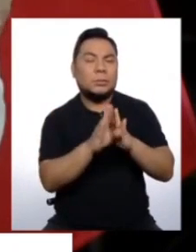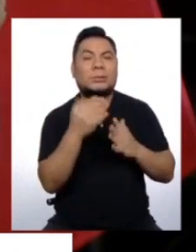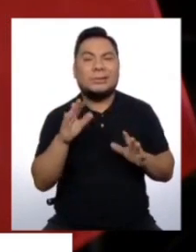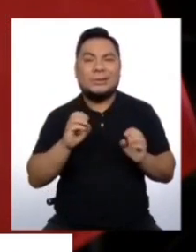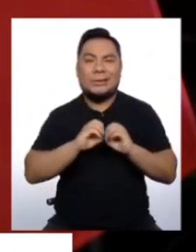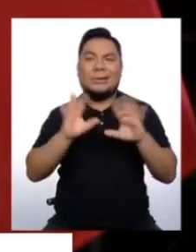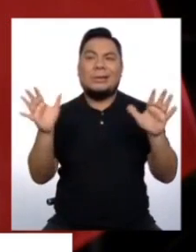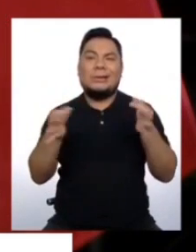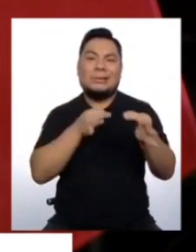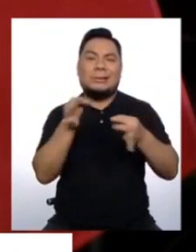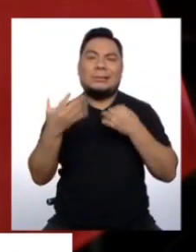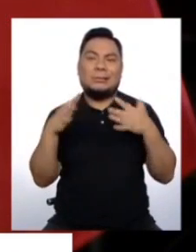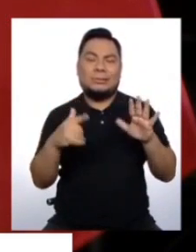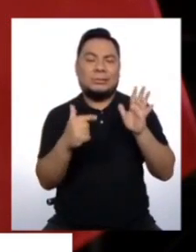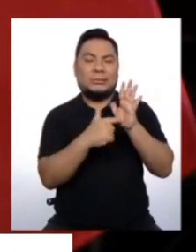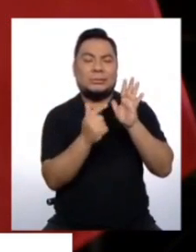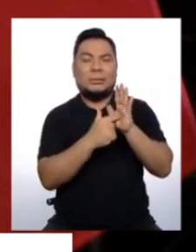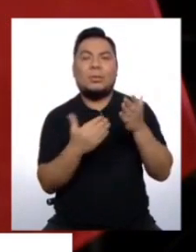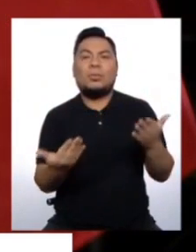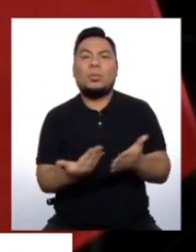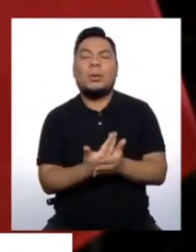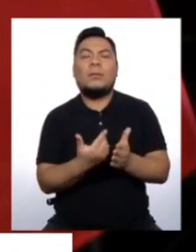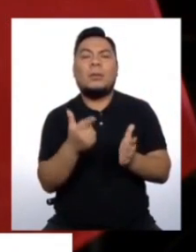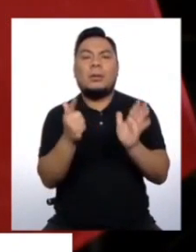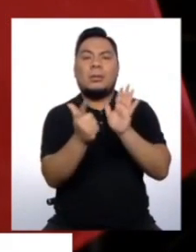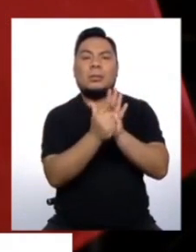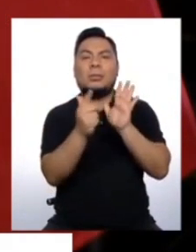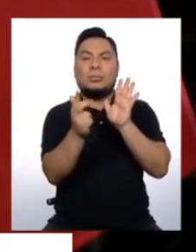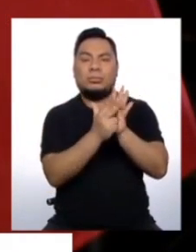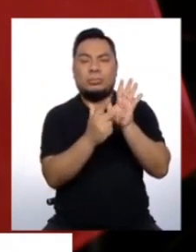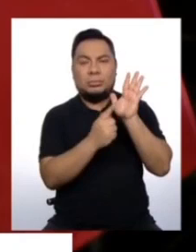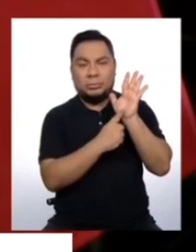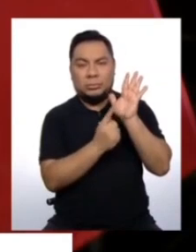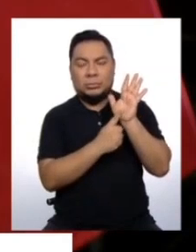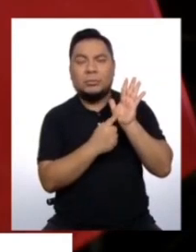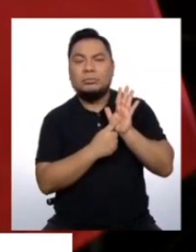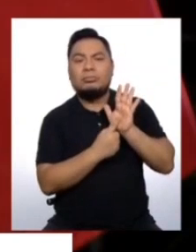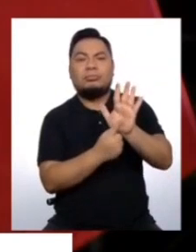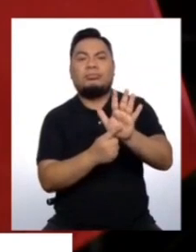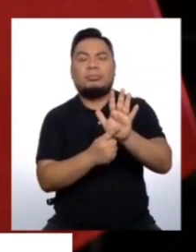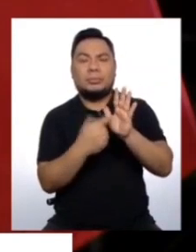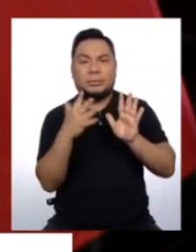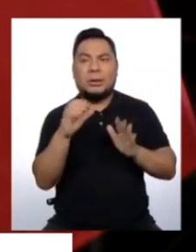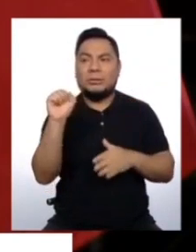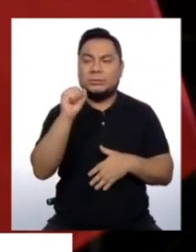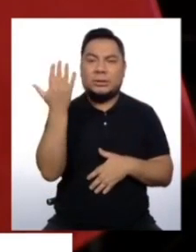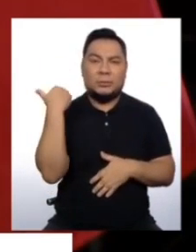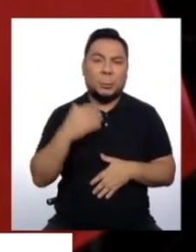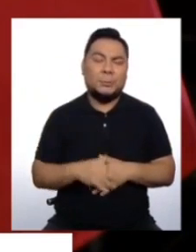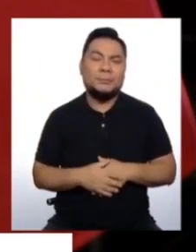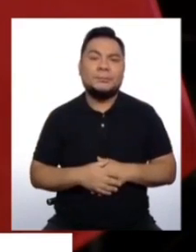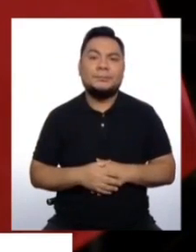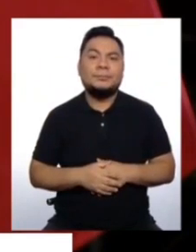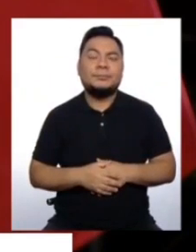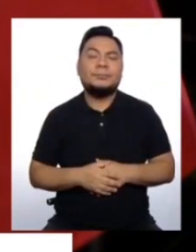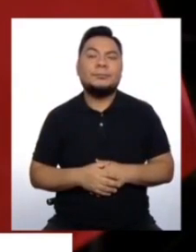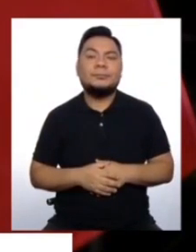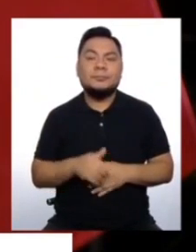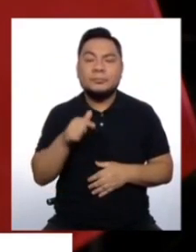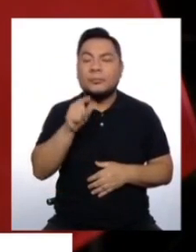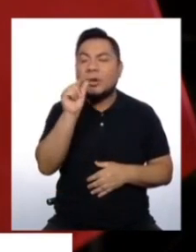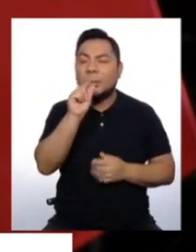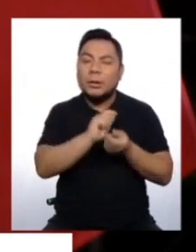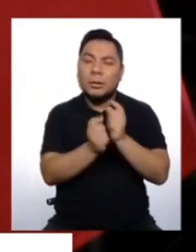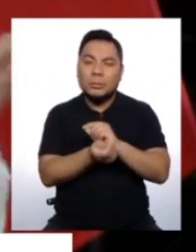claramente establecidas en este decreto supremo publicado el día sábado. Pequeños